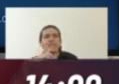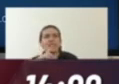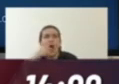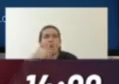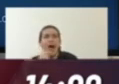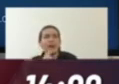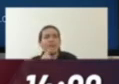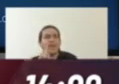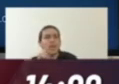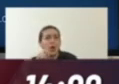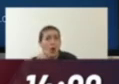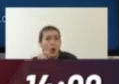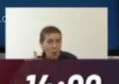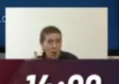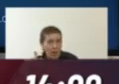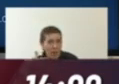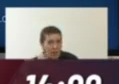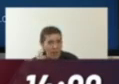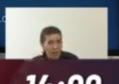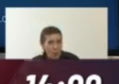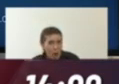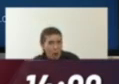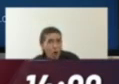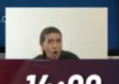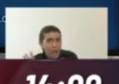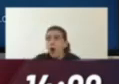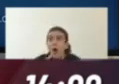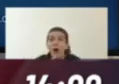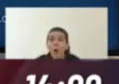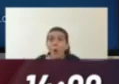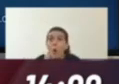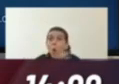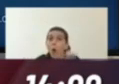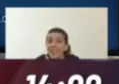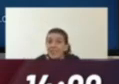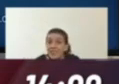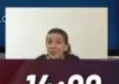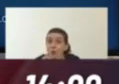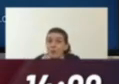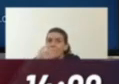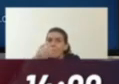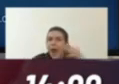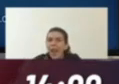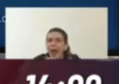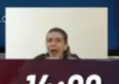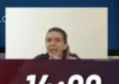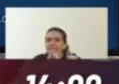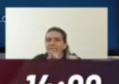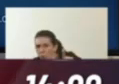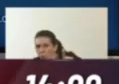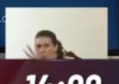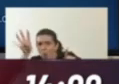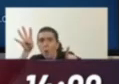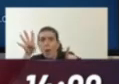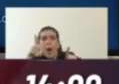Yo muestro estos datos, que son datos duros, para que entendamos que esto de quitar